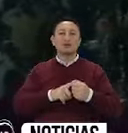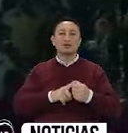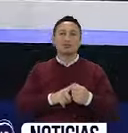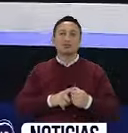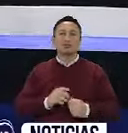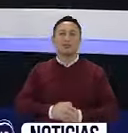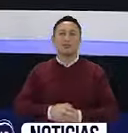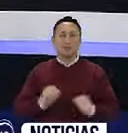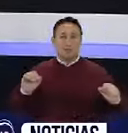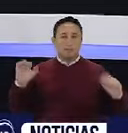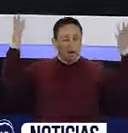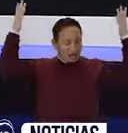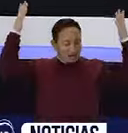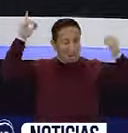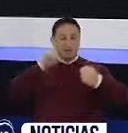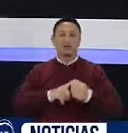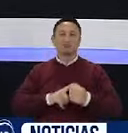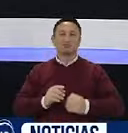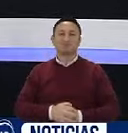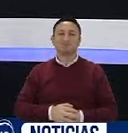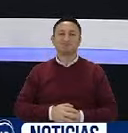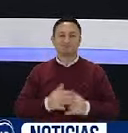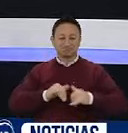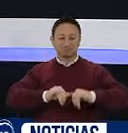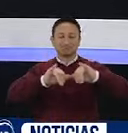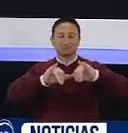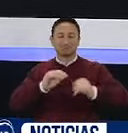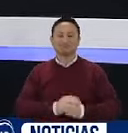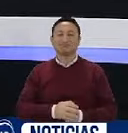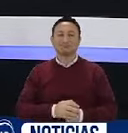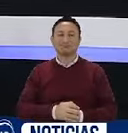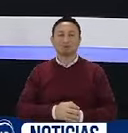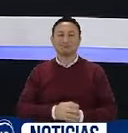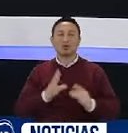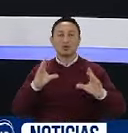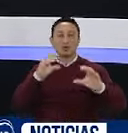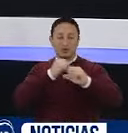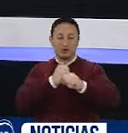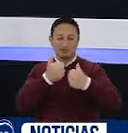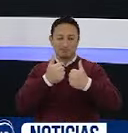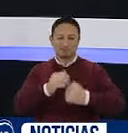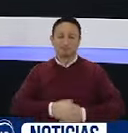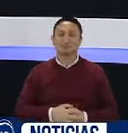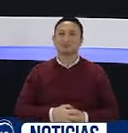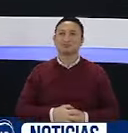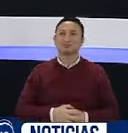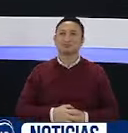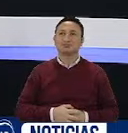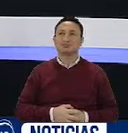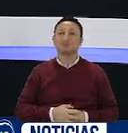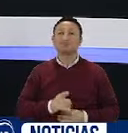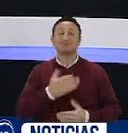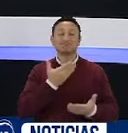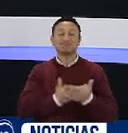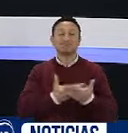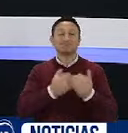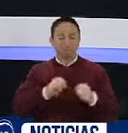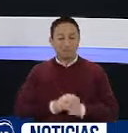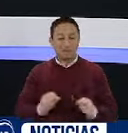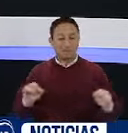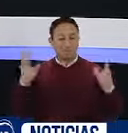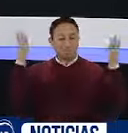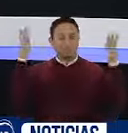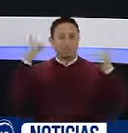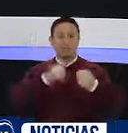con un viva Quito. María Fernanda, regresamos contigo a estudios. Que tengan una excelente noche. Así es, Mauricio, que viva